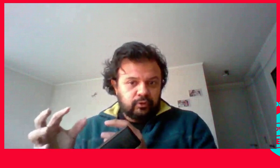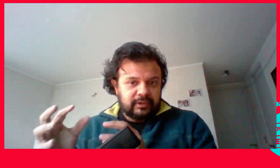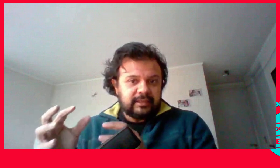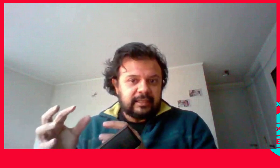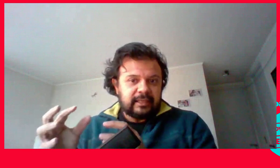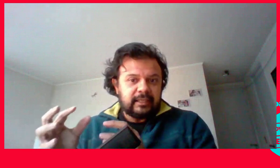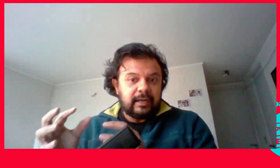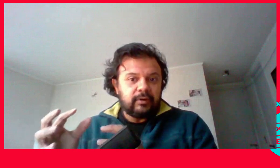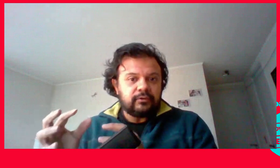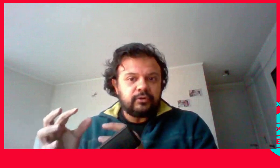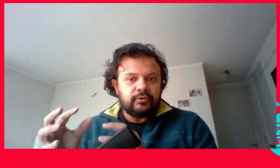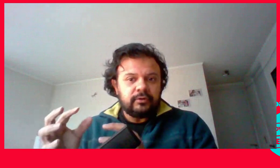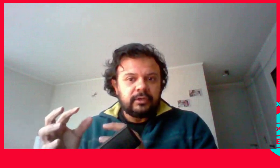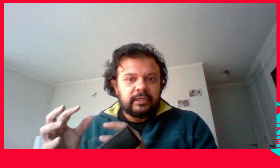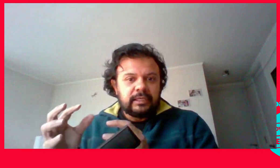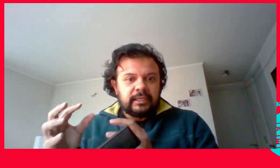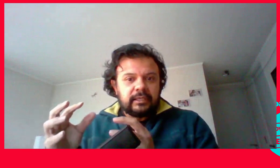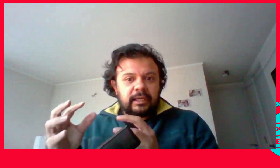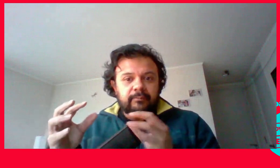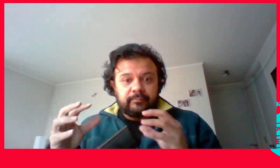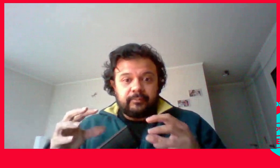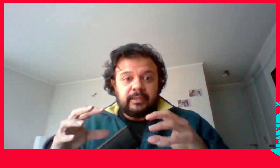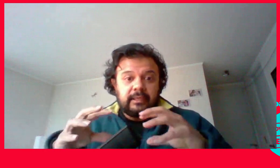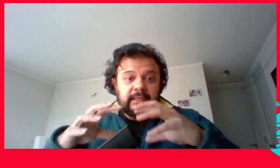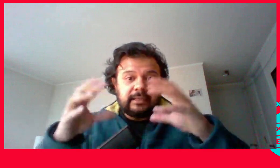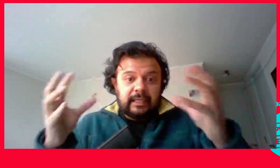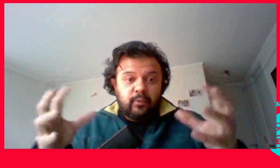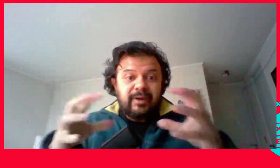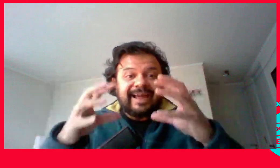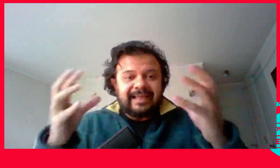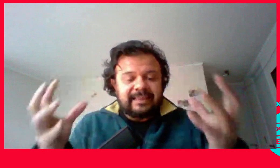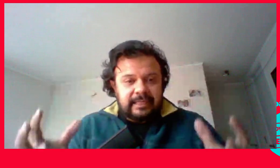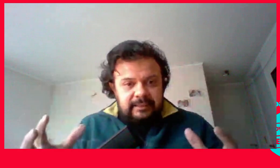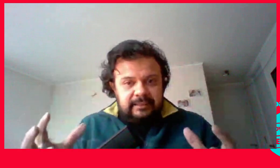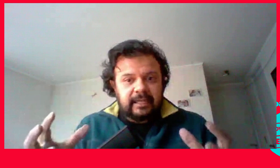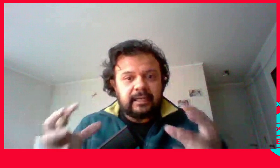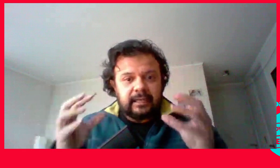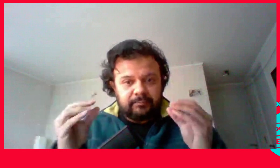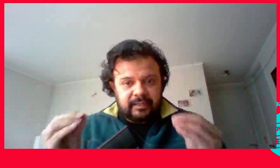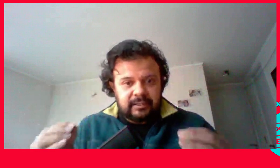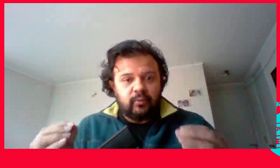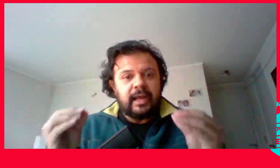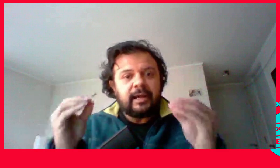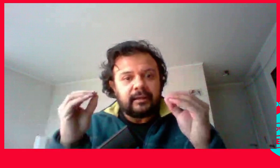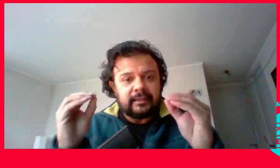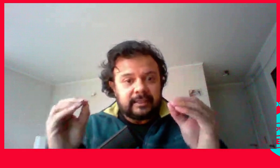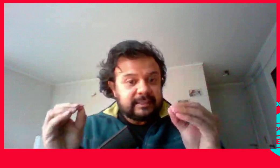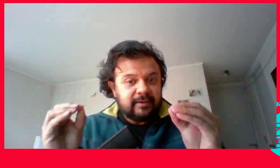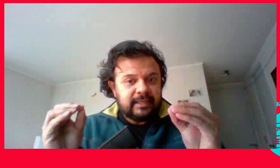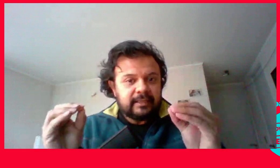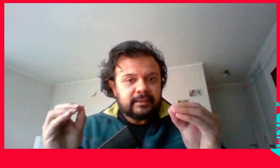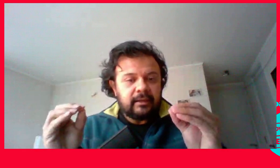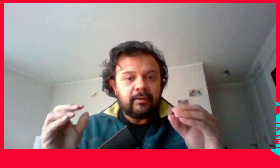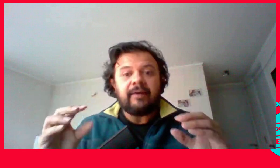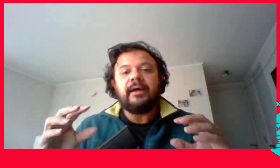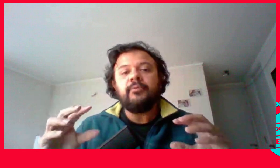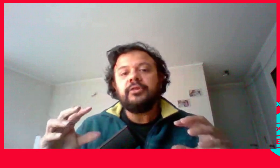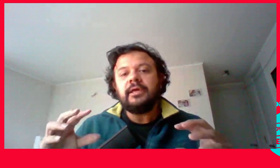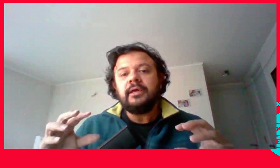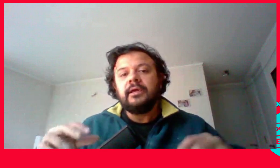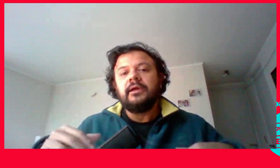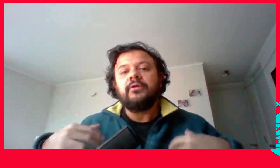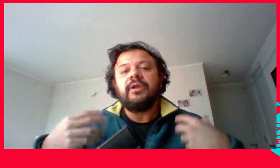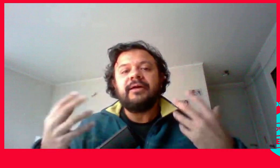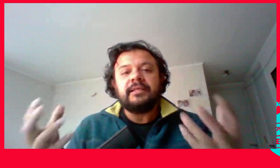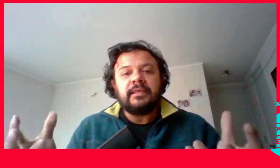datos rudos desde el laboratorio y tenemos una característica en particular de esa variante, hablamos